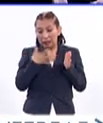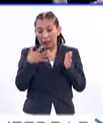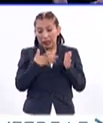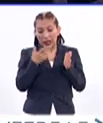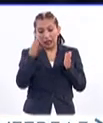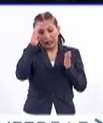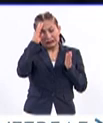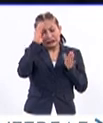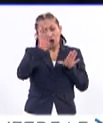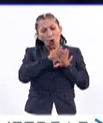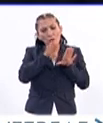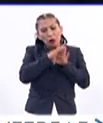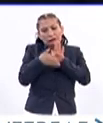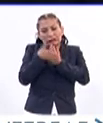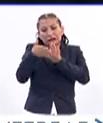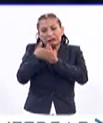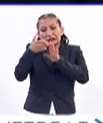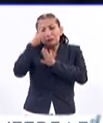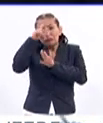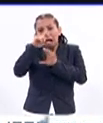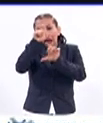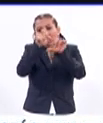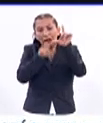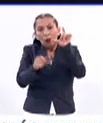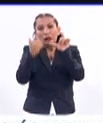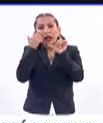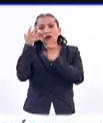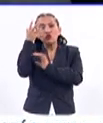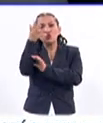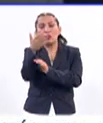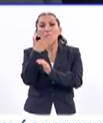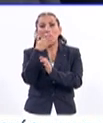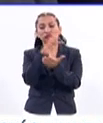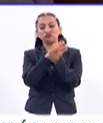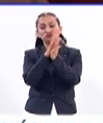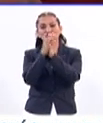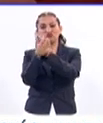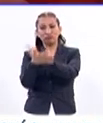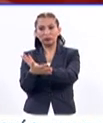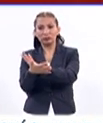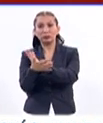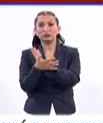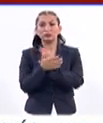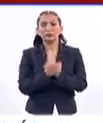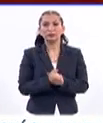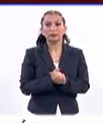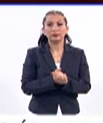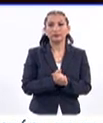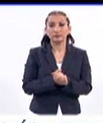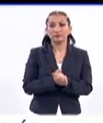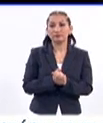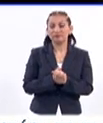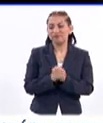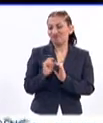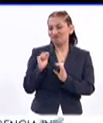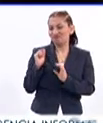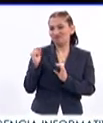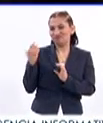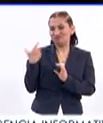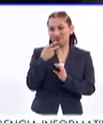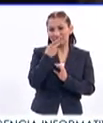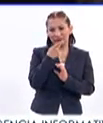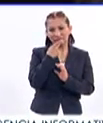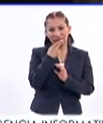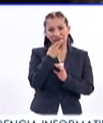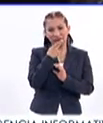que pensarse cómo se va a construir la república que se quiere llegar a ser. Últimamente hemos hablado